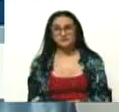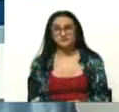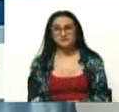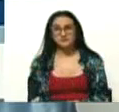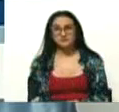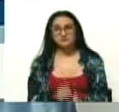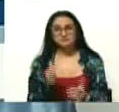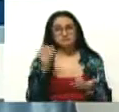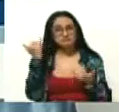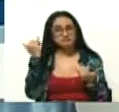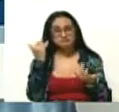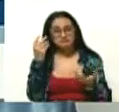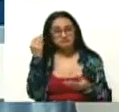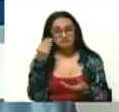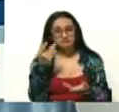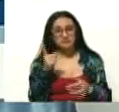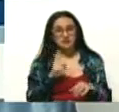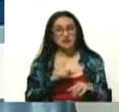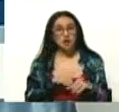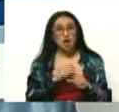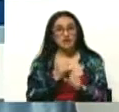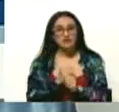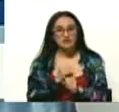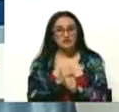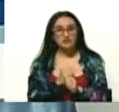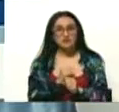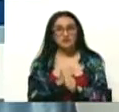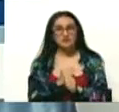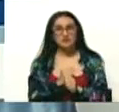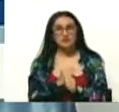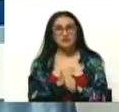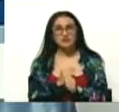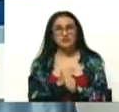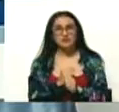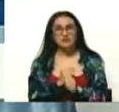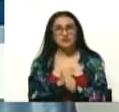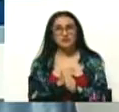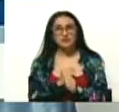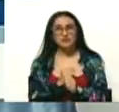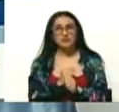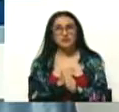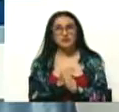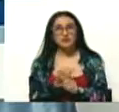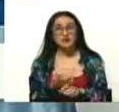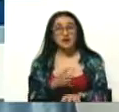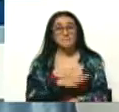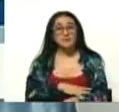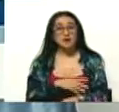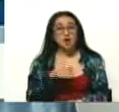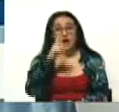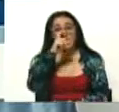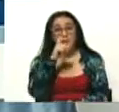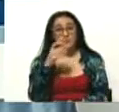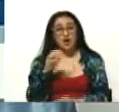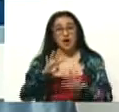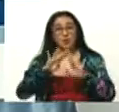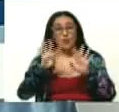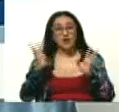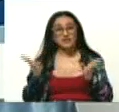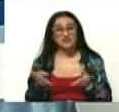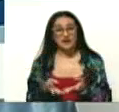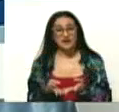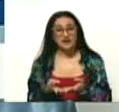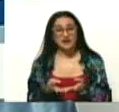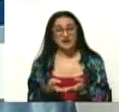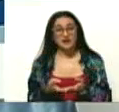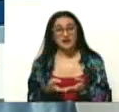Calculen lo que implica eso en horas de trabajo. Incluso en la peor época de la cuarentena,